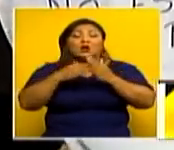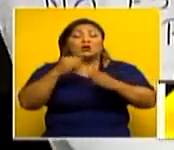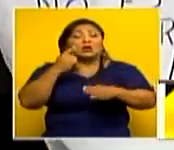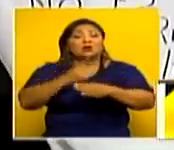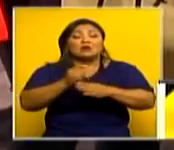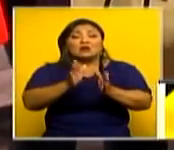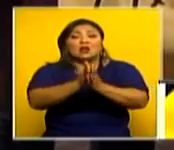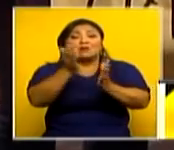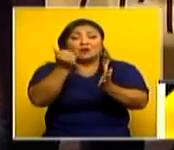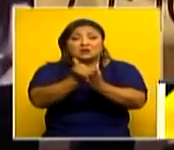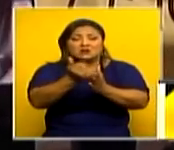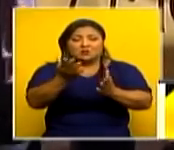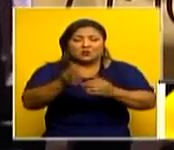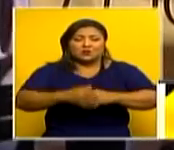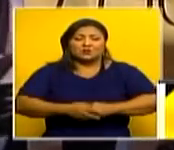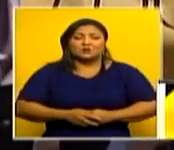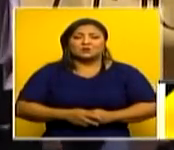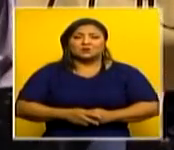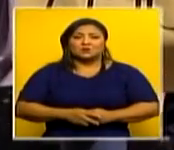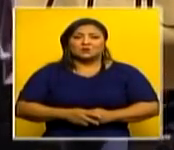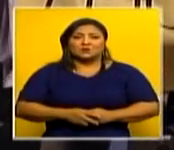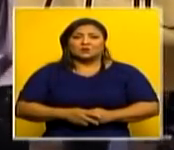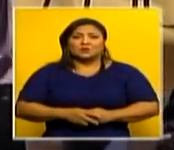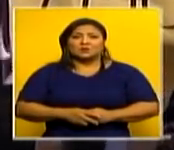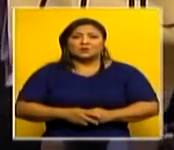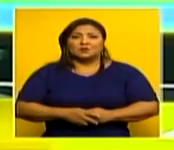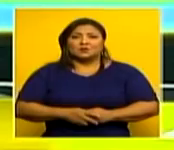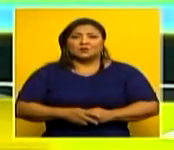del pasaporte. Adriana Bermeo, Noticiero 1.